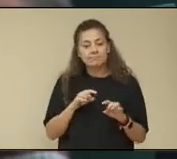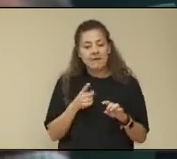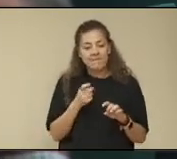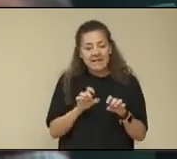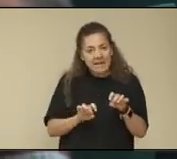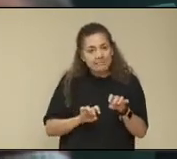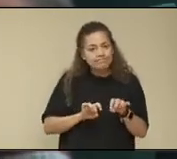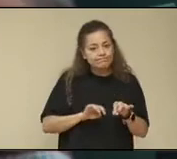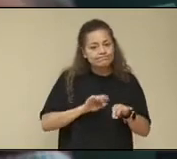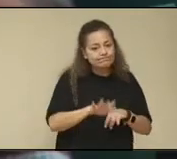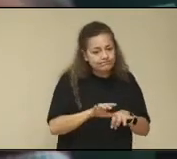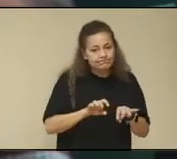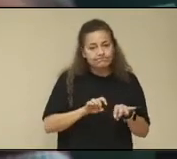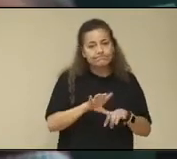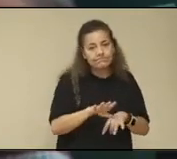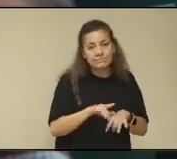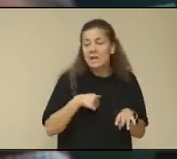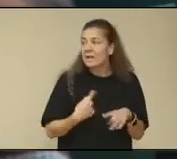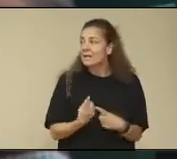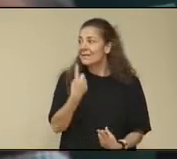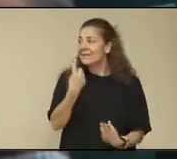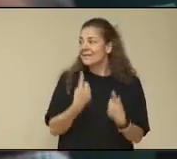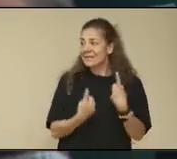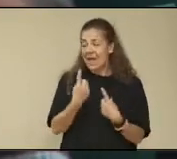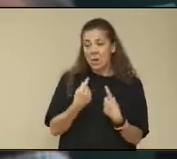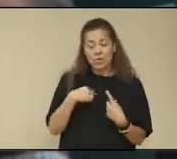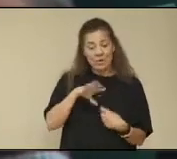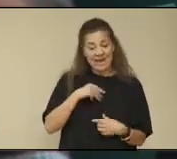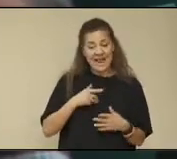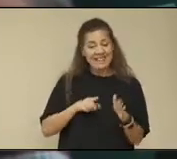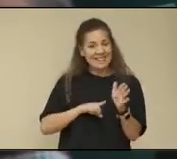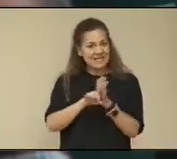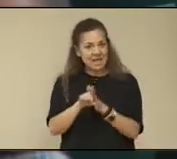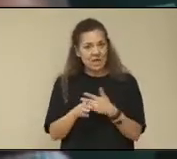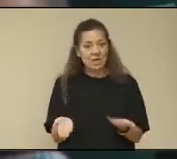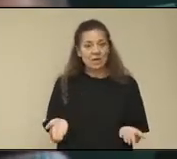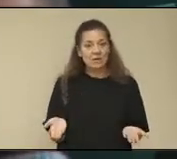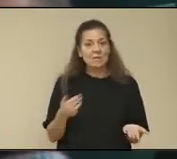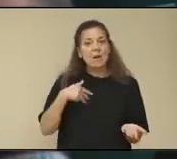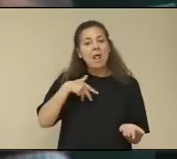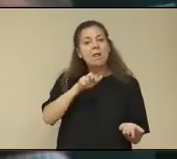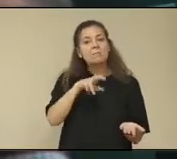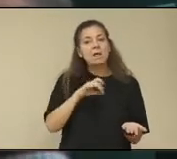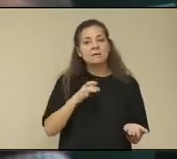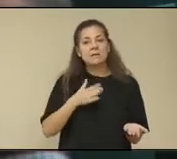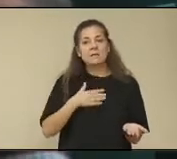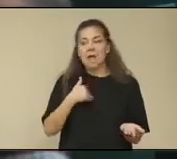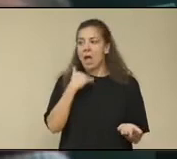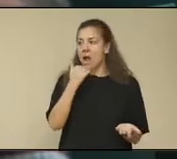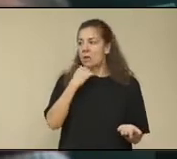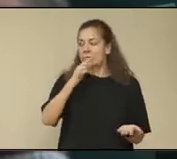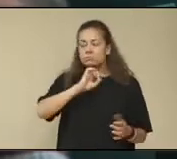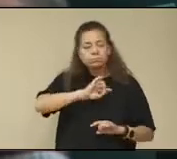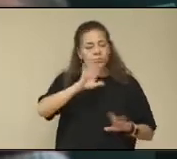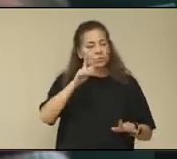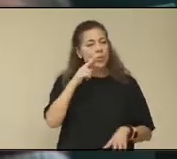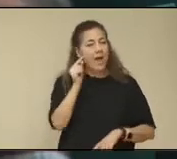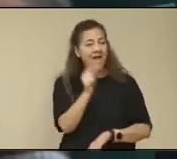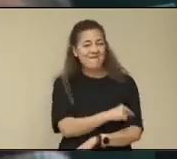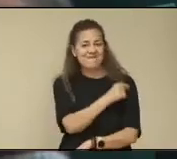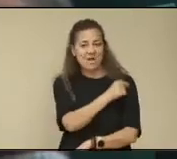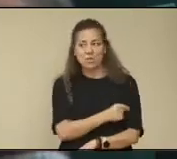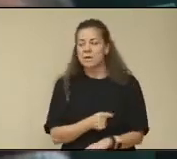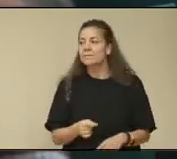de alguien que lo quiera desarrollar. Y para MERS ahora sería impresionante tener una vacuna para Claro,